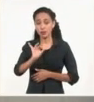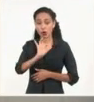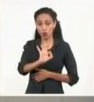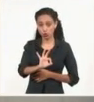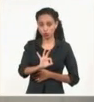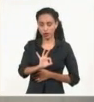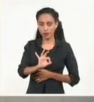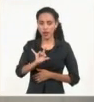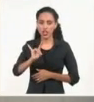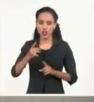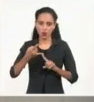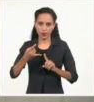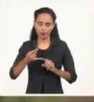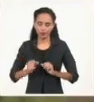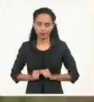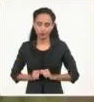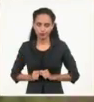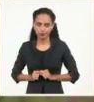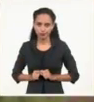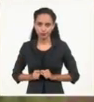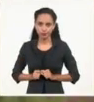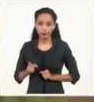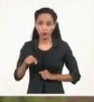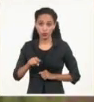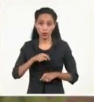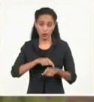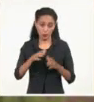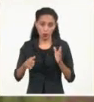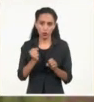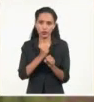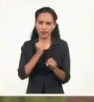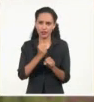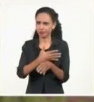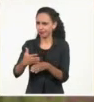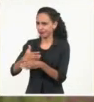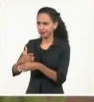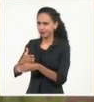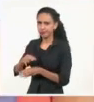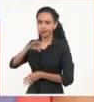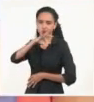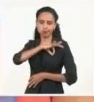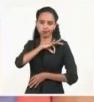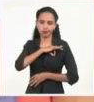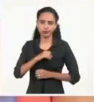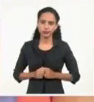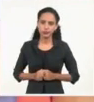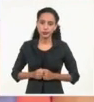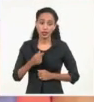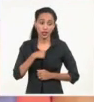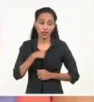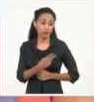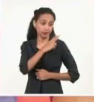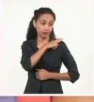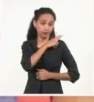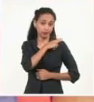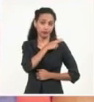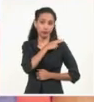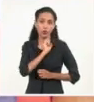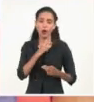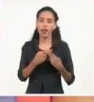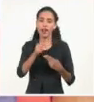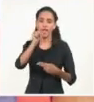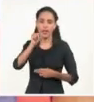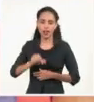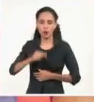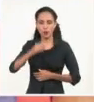novena legislatura en su trayectoria le fueron otorgadas diferentes con decoraciones ostentaba el título honorífico de héroe